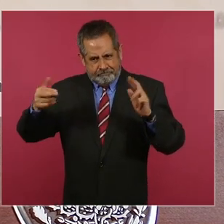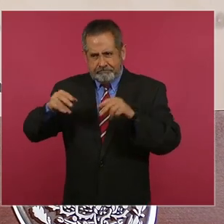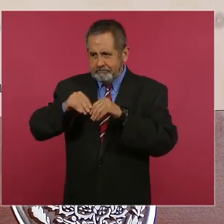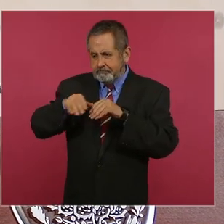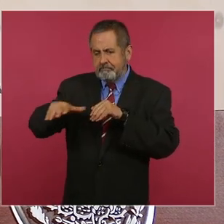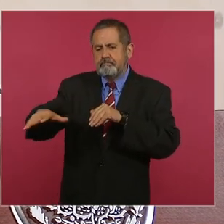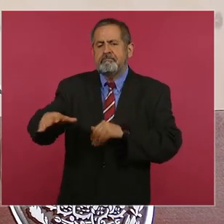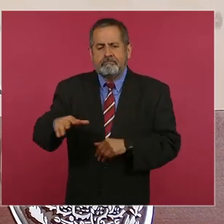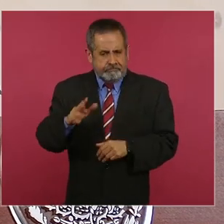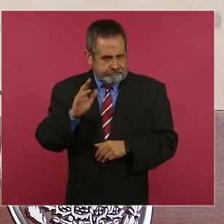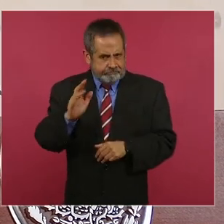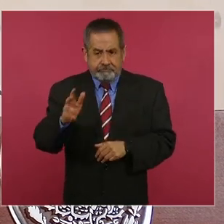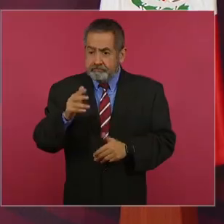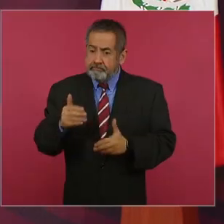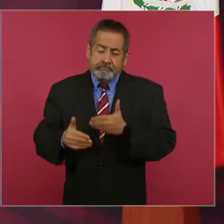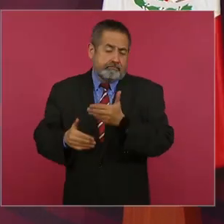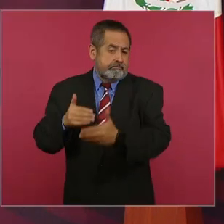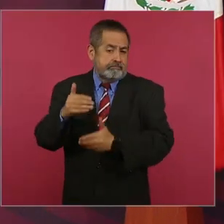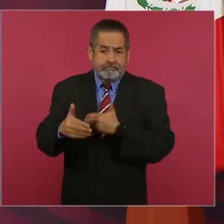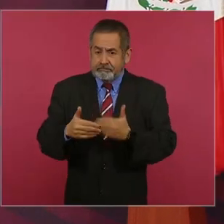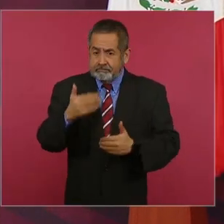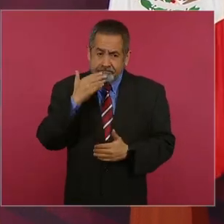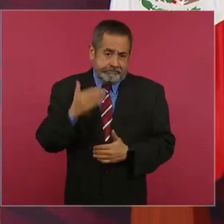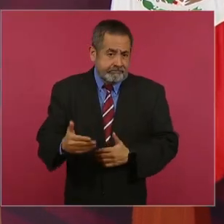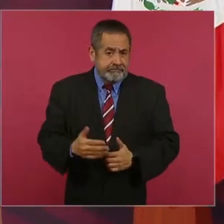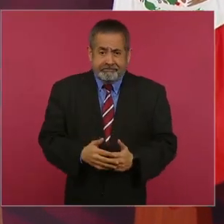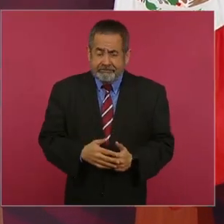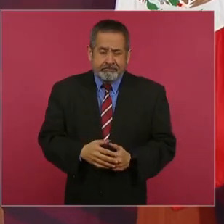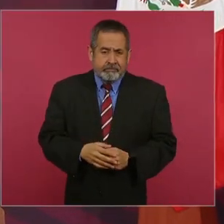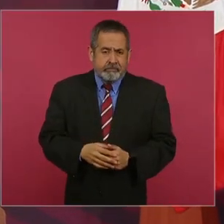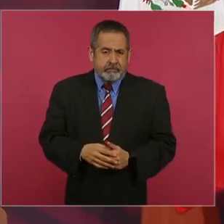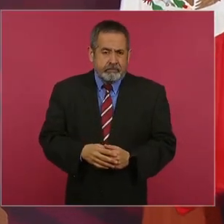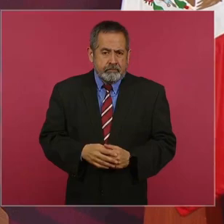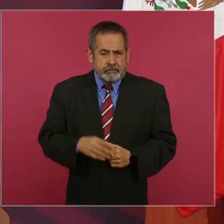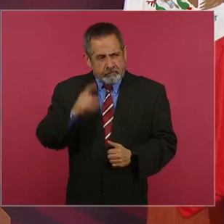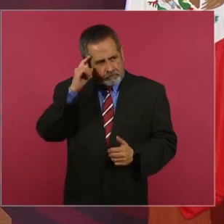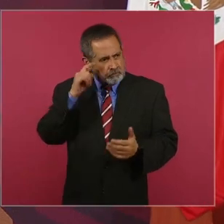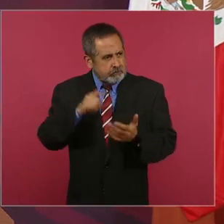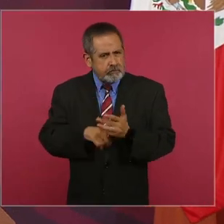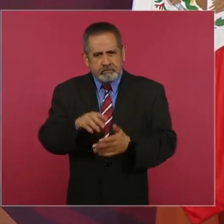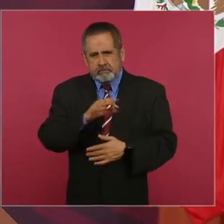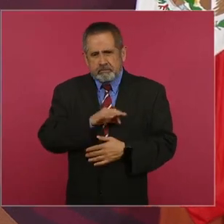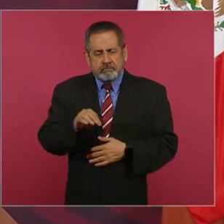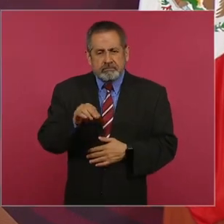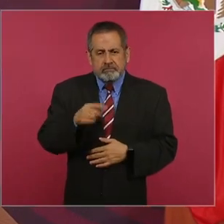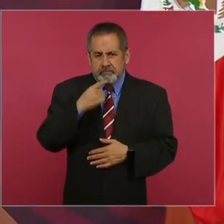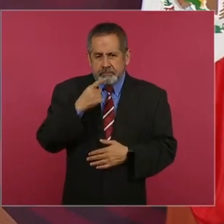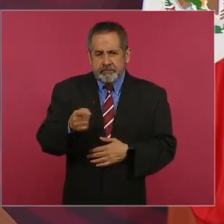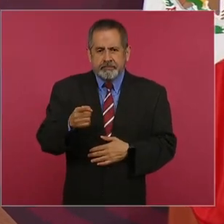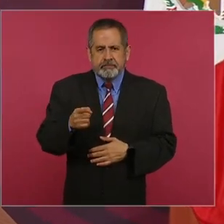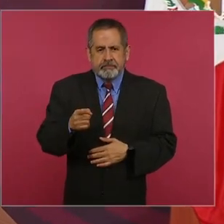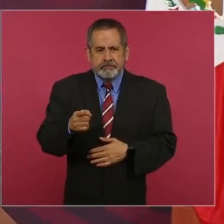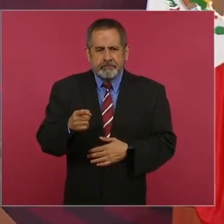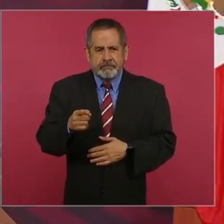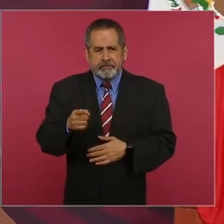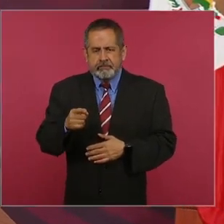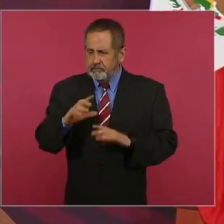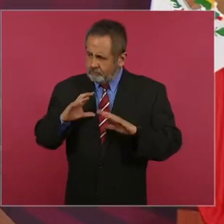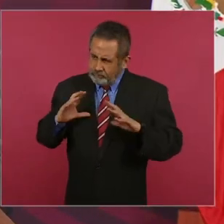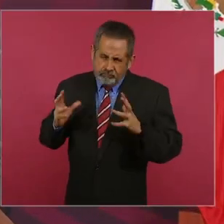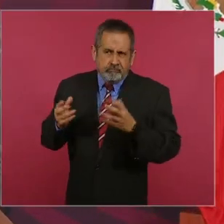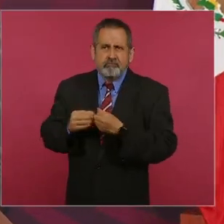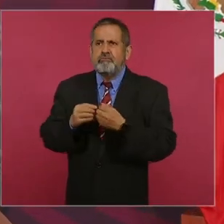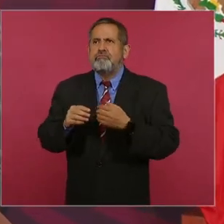muy avanzados vamos a llegar entre todos pero